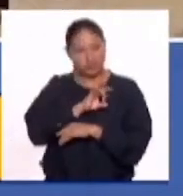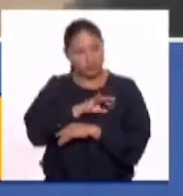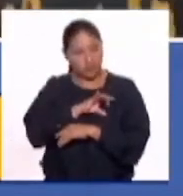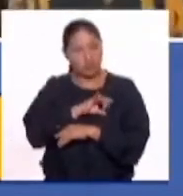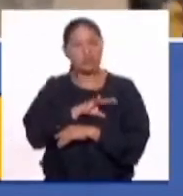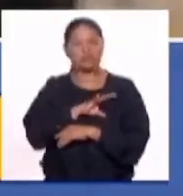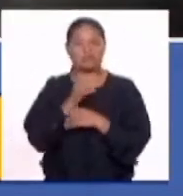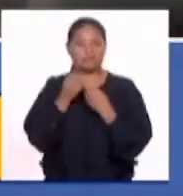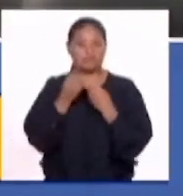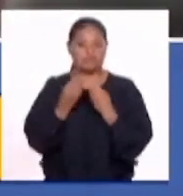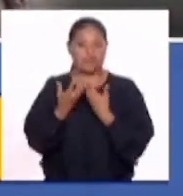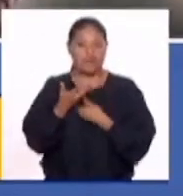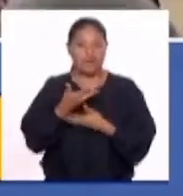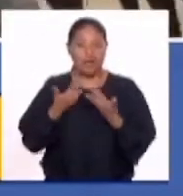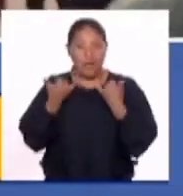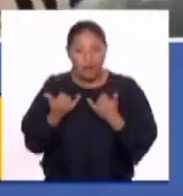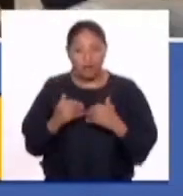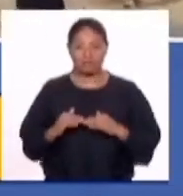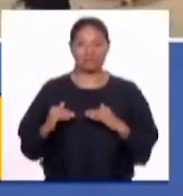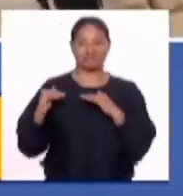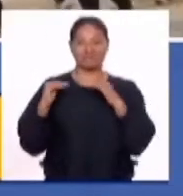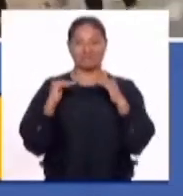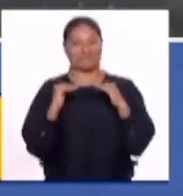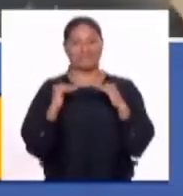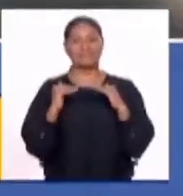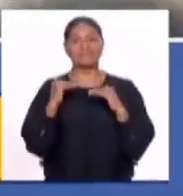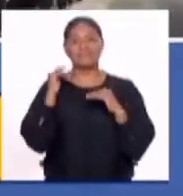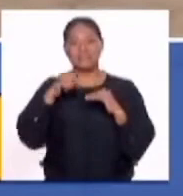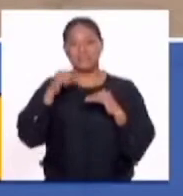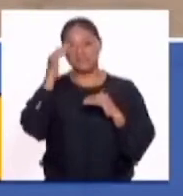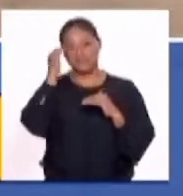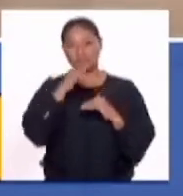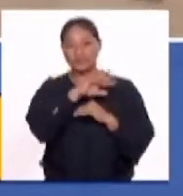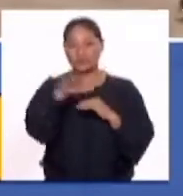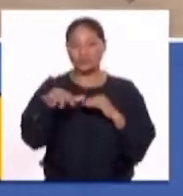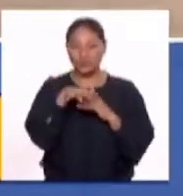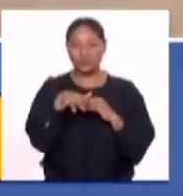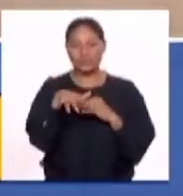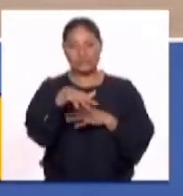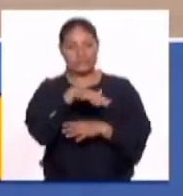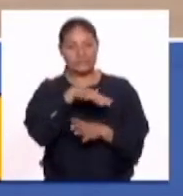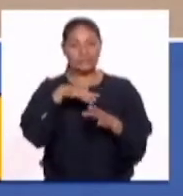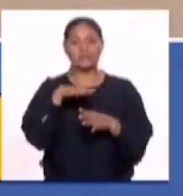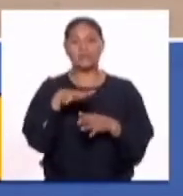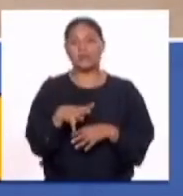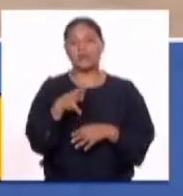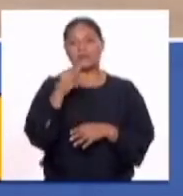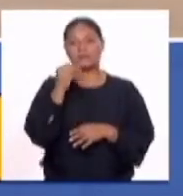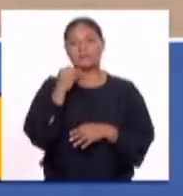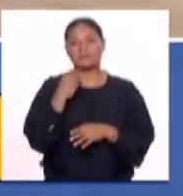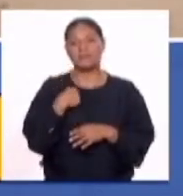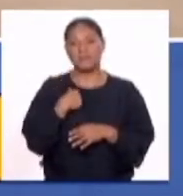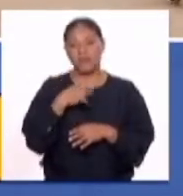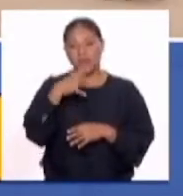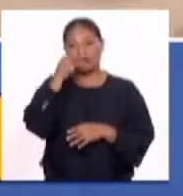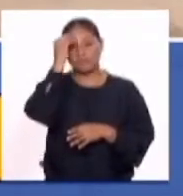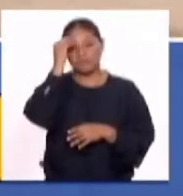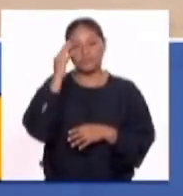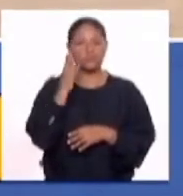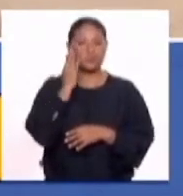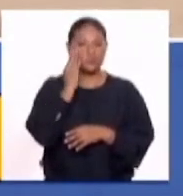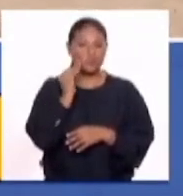nos vemos enfrentados a esta situación y lo que nos va a quedar va a ser una experiencia en donde no nos va a quedar otra cosa que actuar de